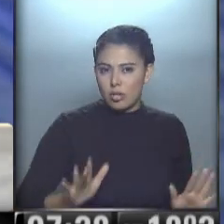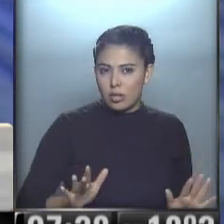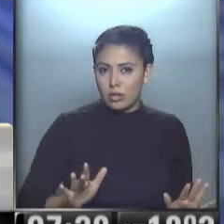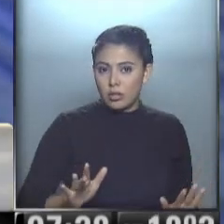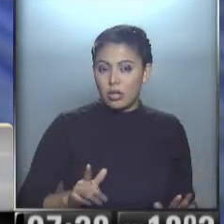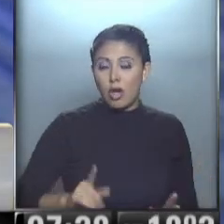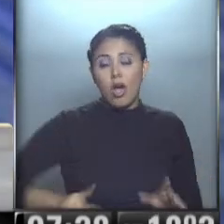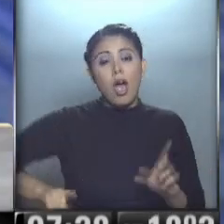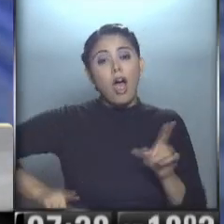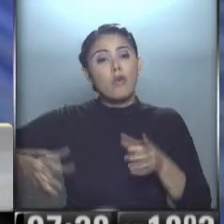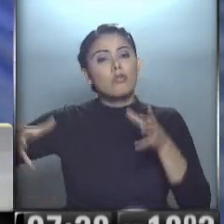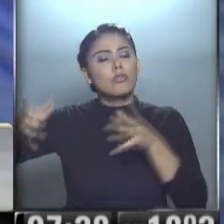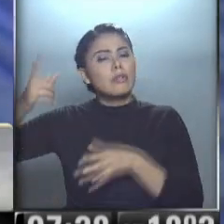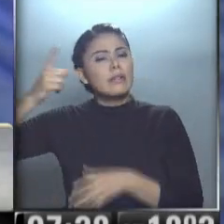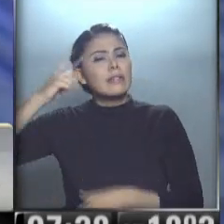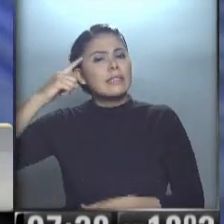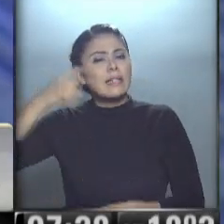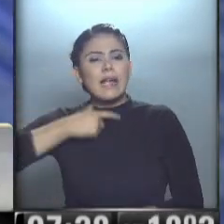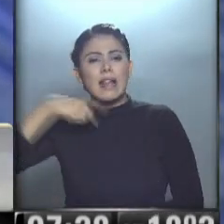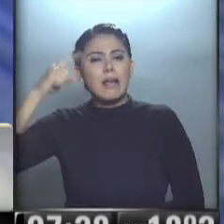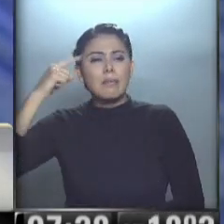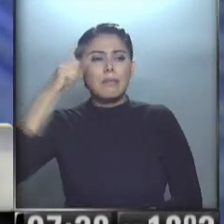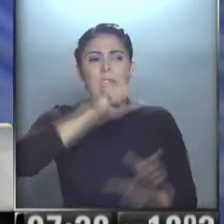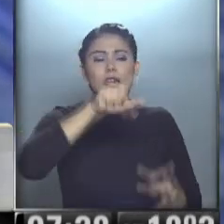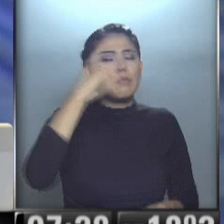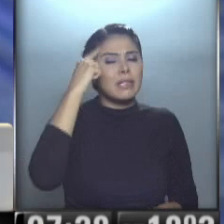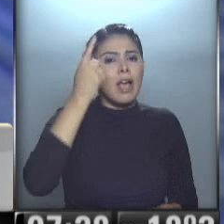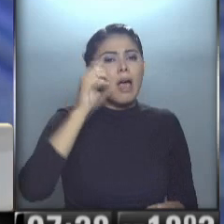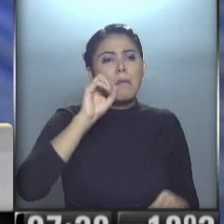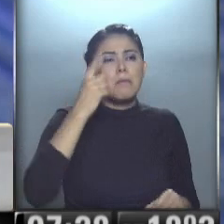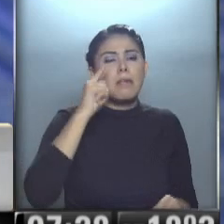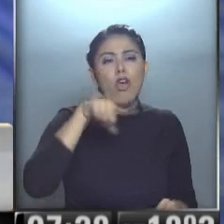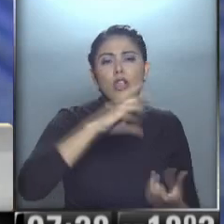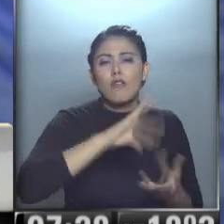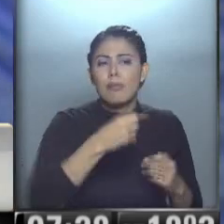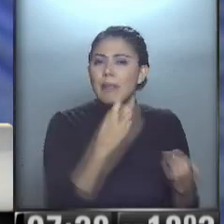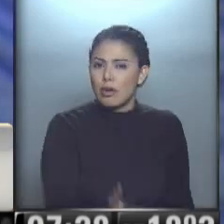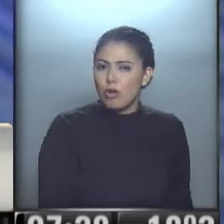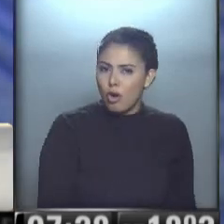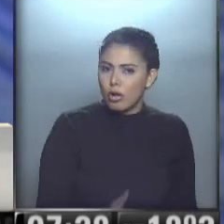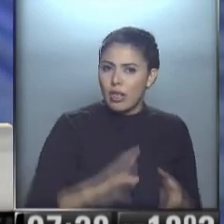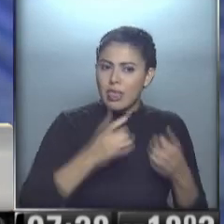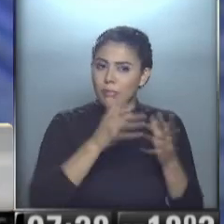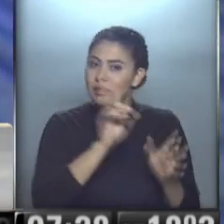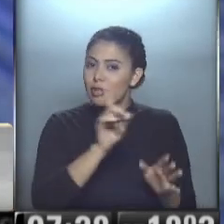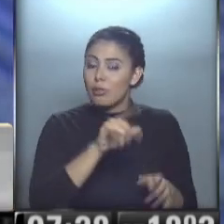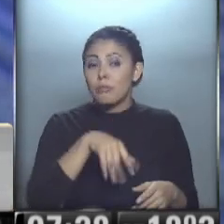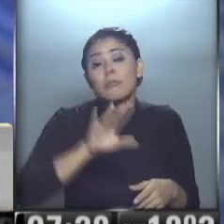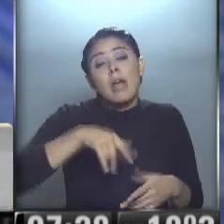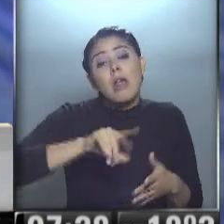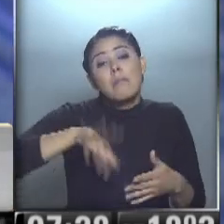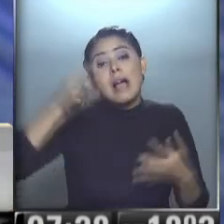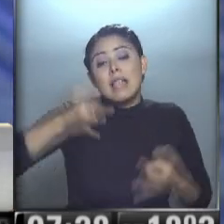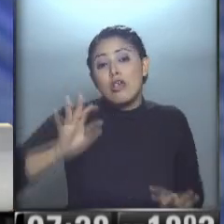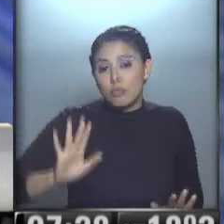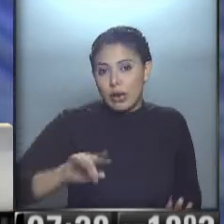la gente piense que es mejor vivir de otra forma que no es la democrática pero que es más seguro vivir que